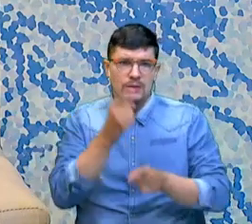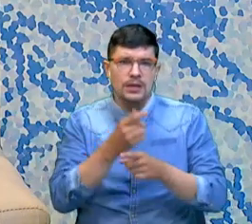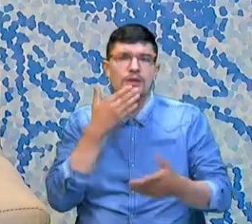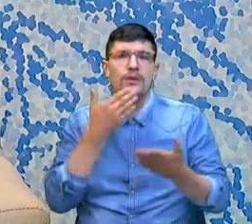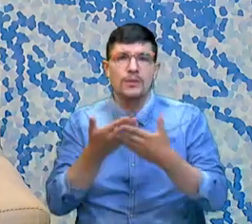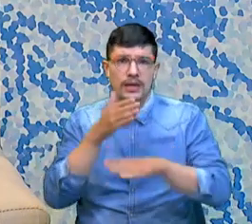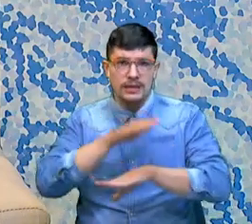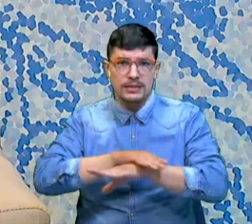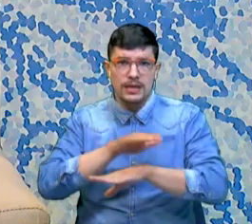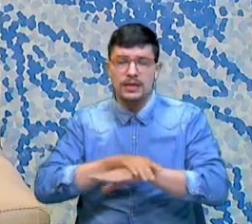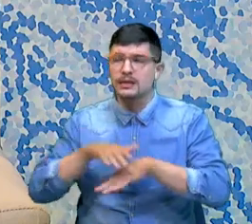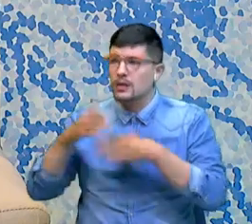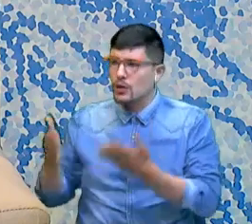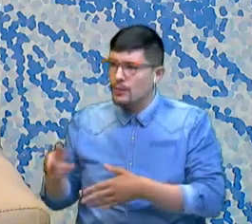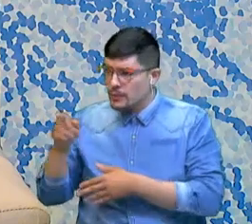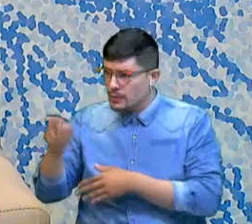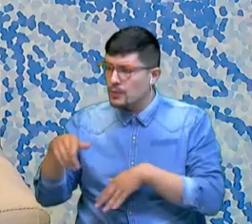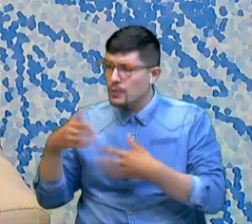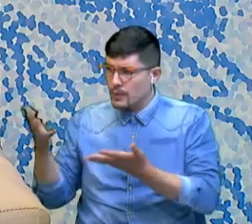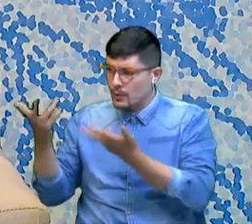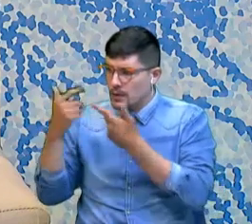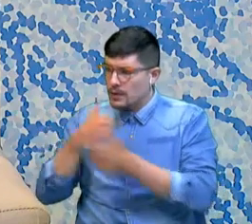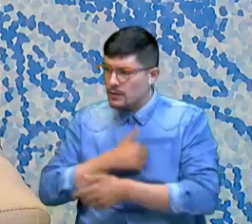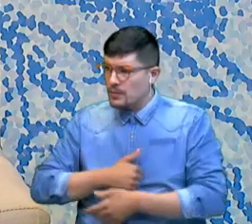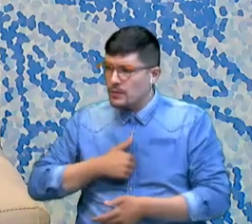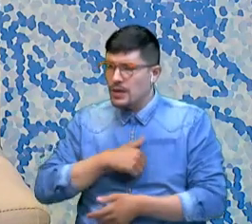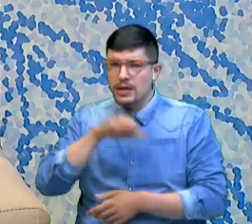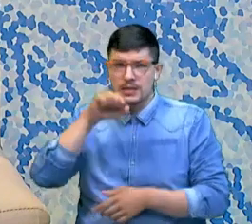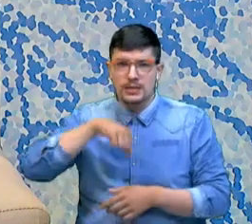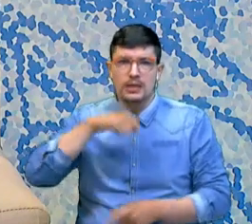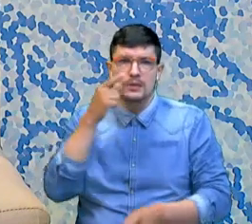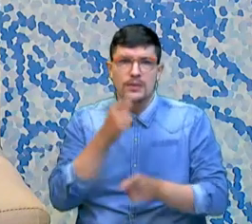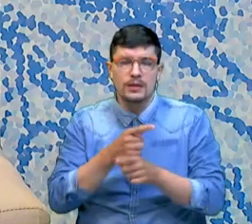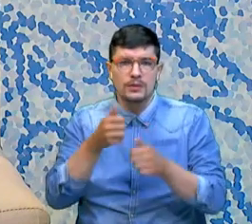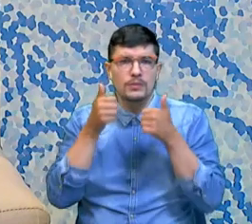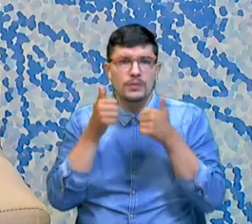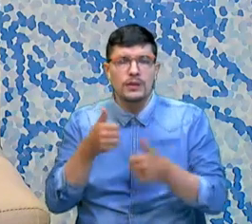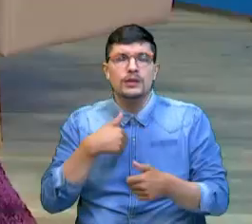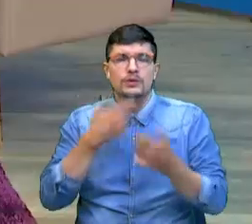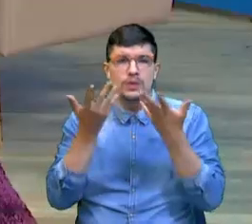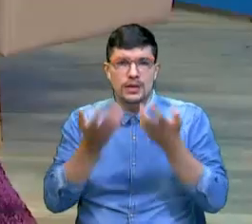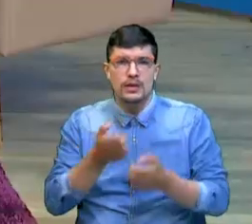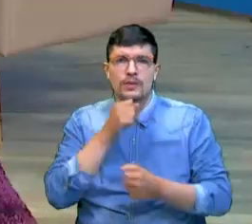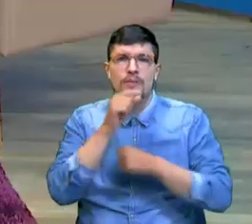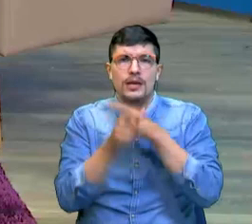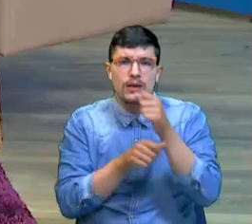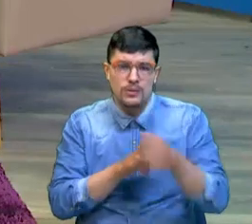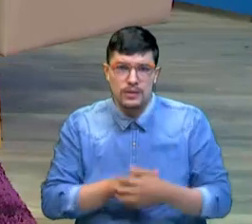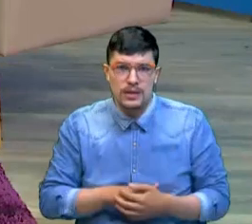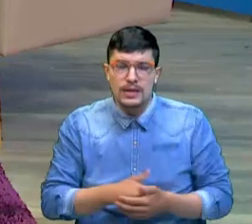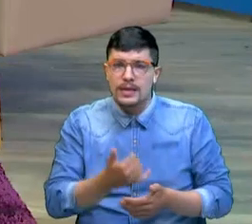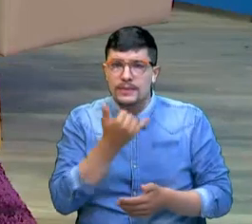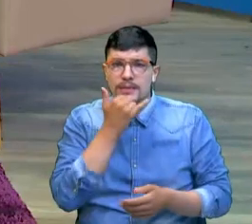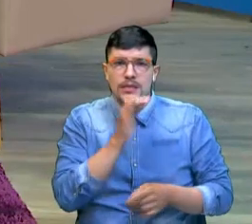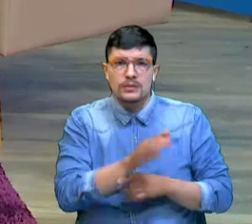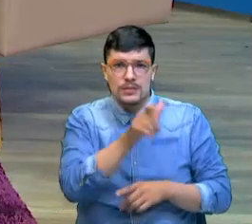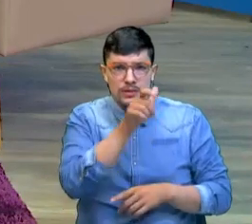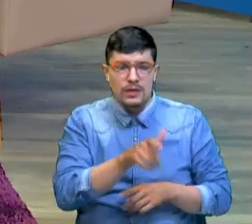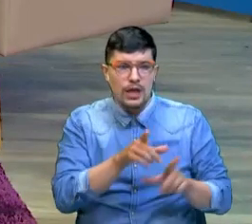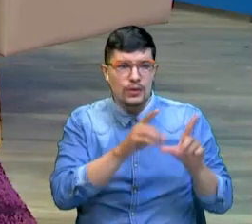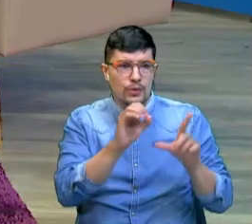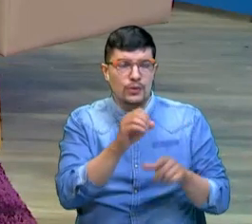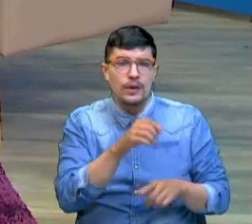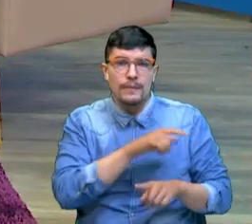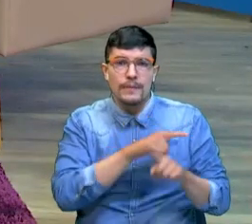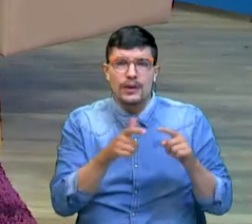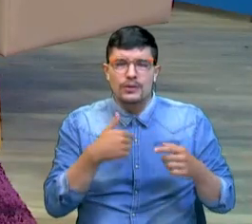tardes. ¿Cómo está, don Luis? Cuéntenos. Bien, señorita, no, es que quiero averiguar una cosita para el doctor. Pues básicamente